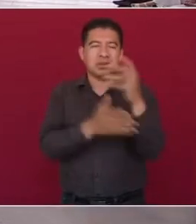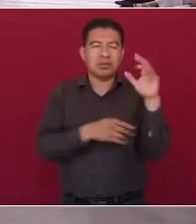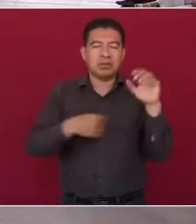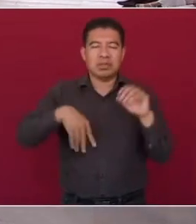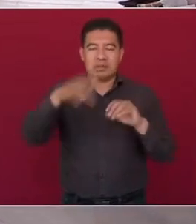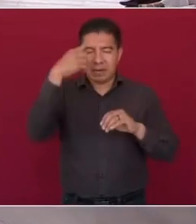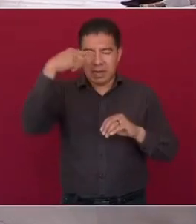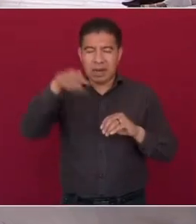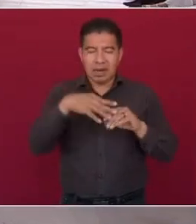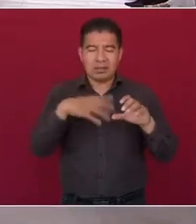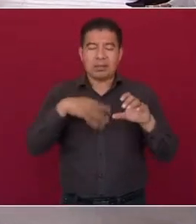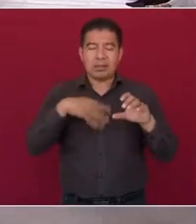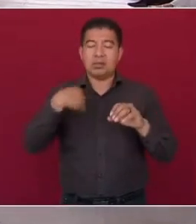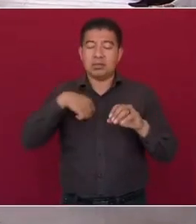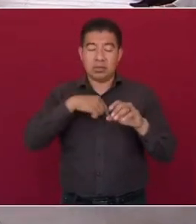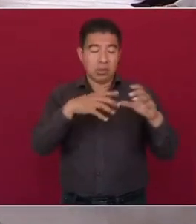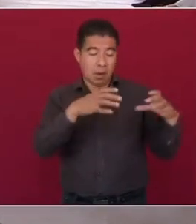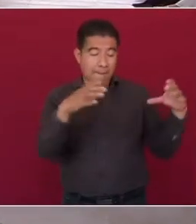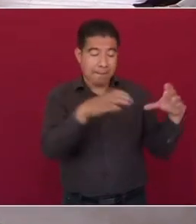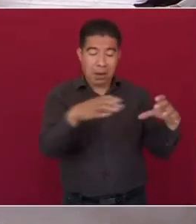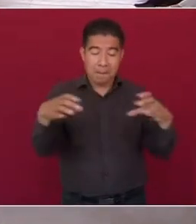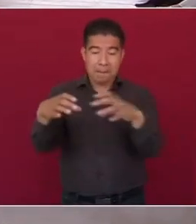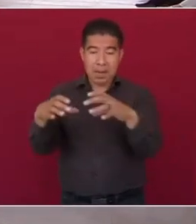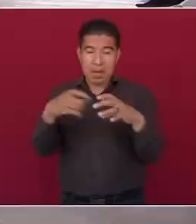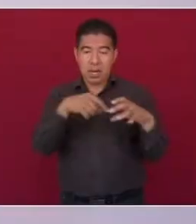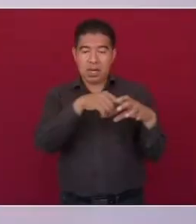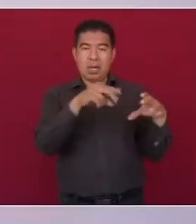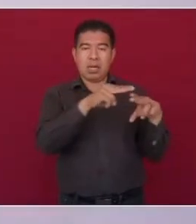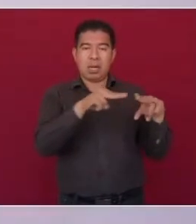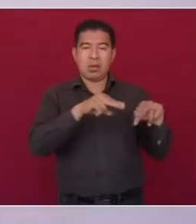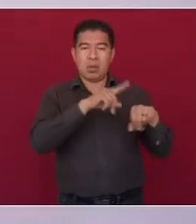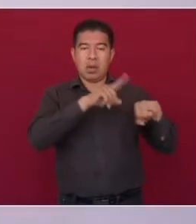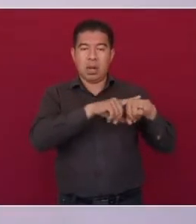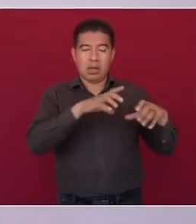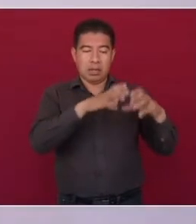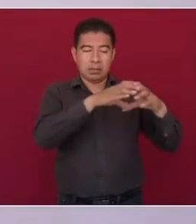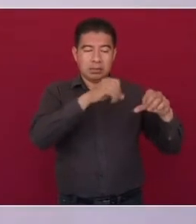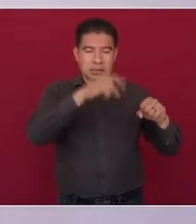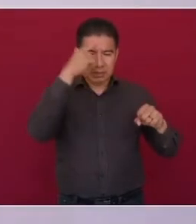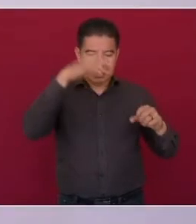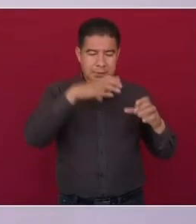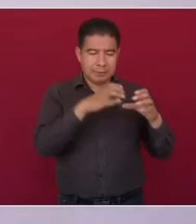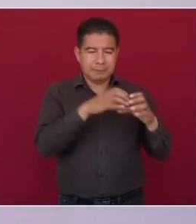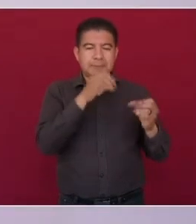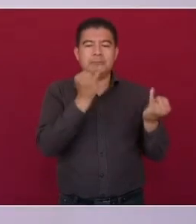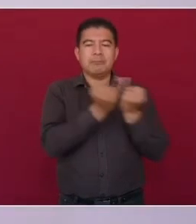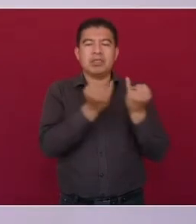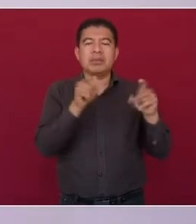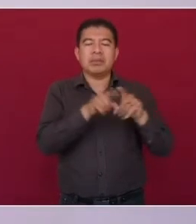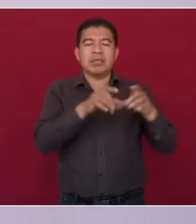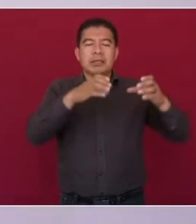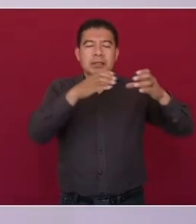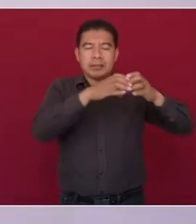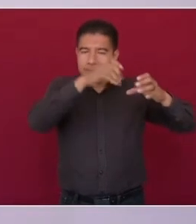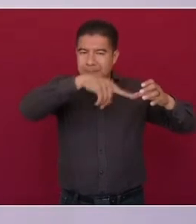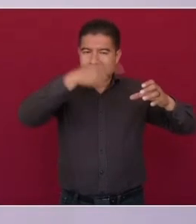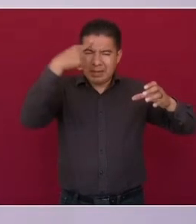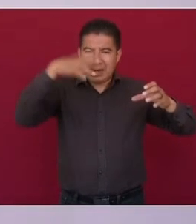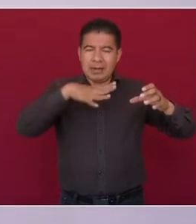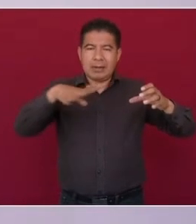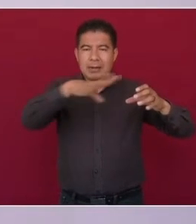declaramos 2 reservas naturales y están en proceso 6 más.